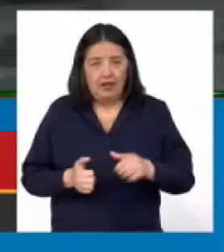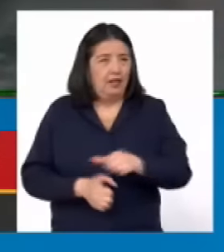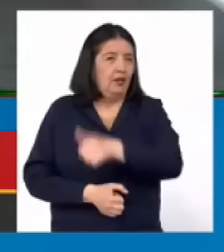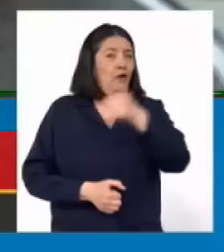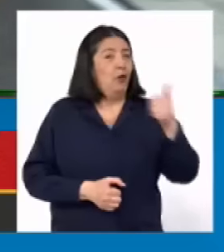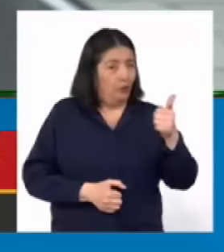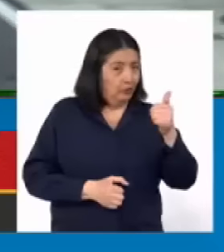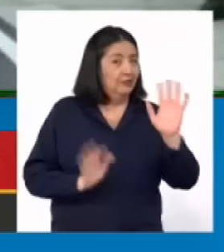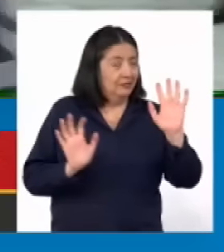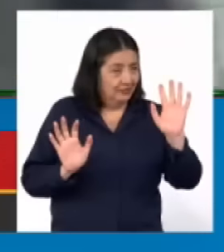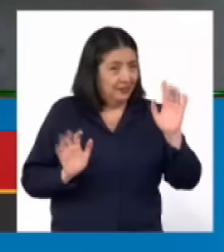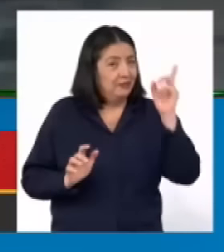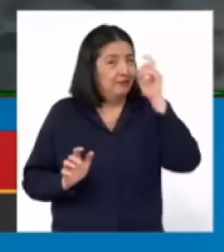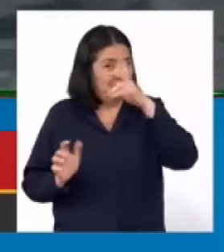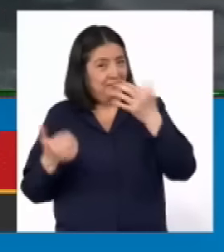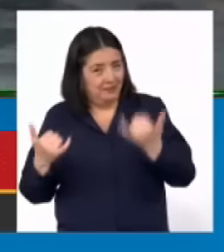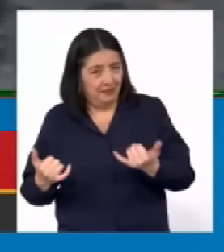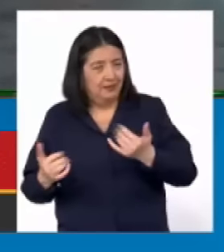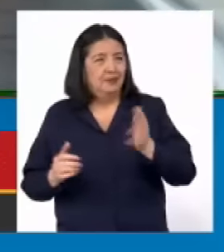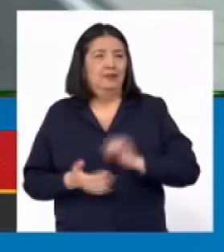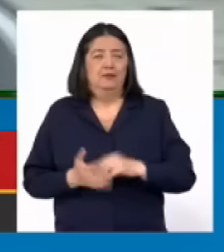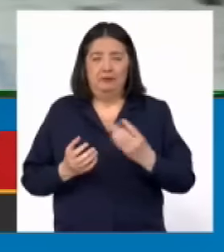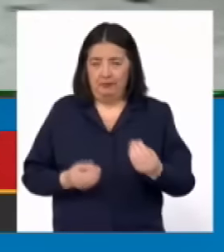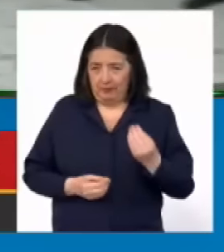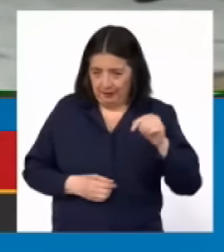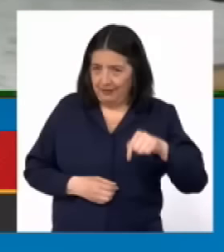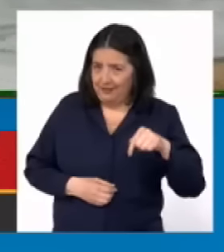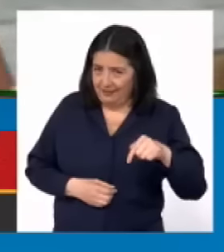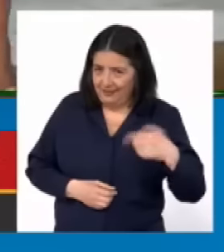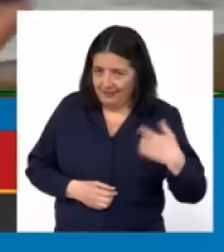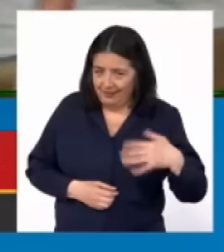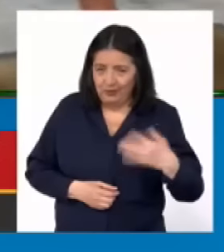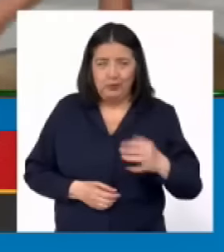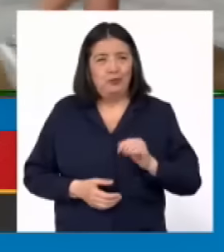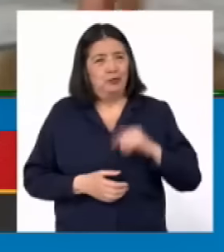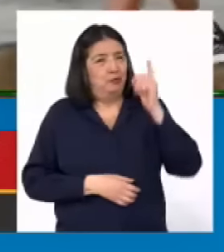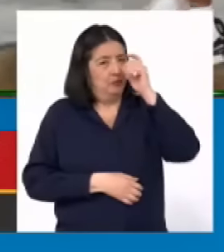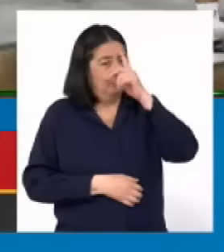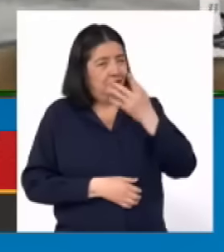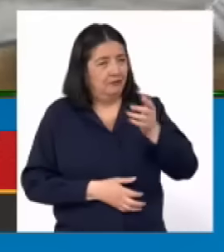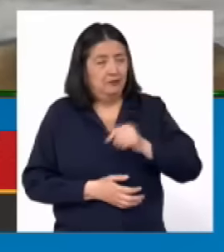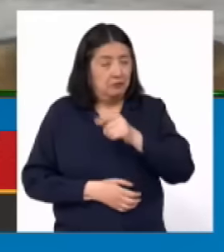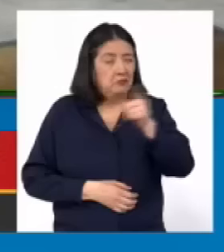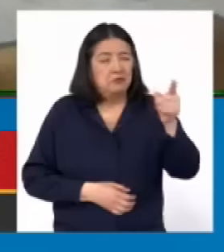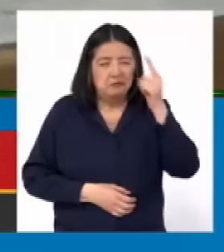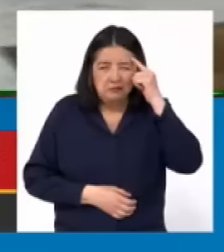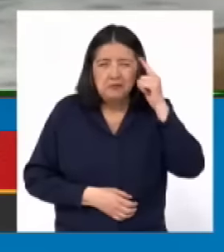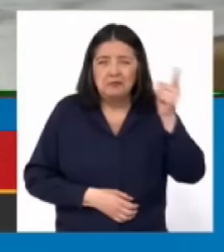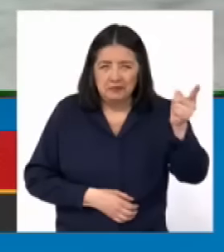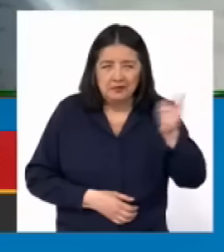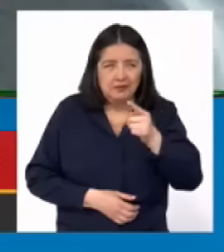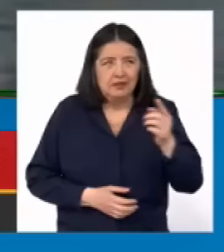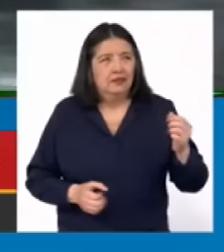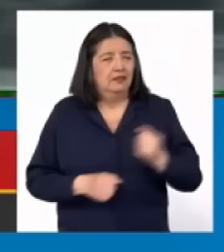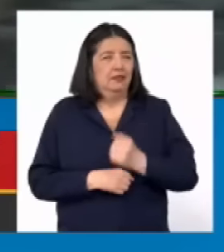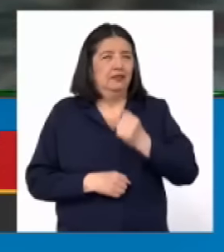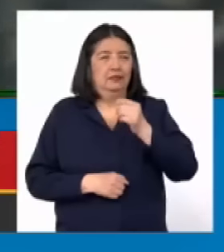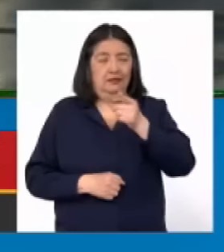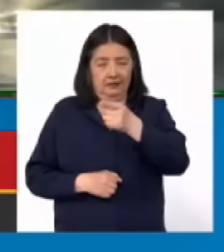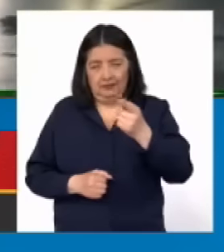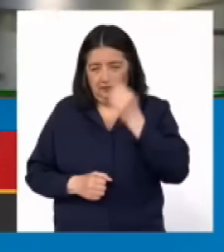otra, ya. La más difícil, la de hoy día, porque esta sí es una parada complicada. ¿Ustedes qué creen? Que